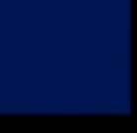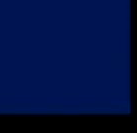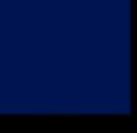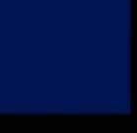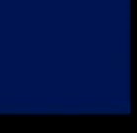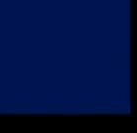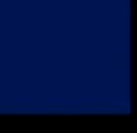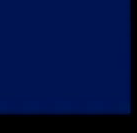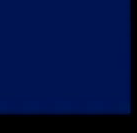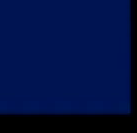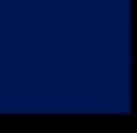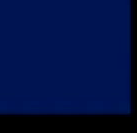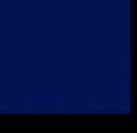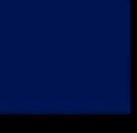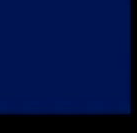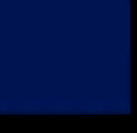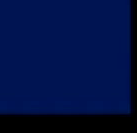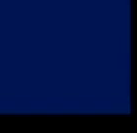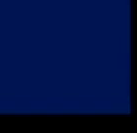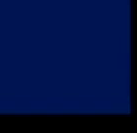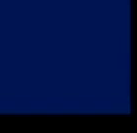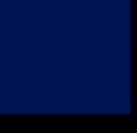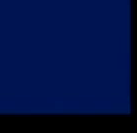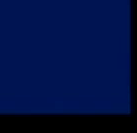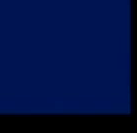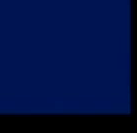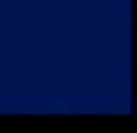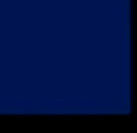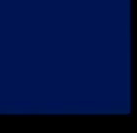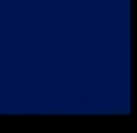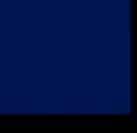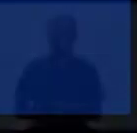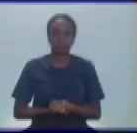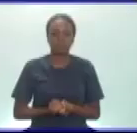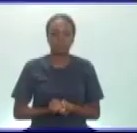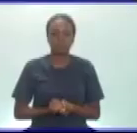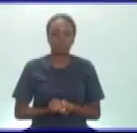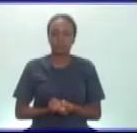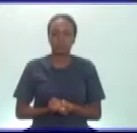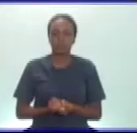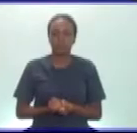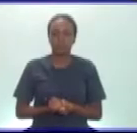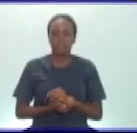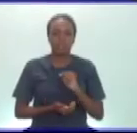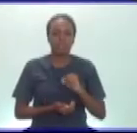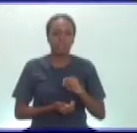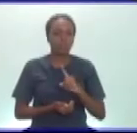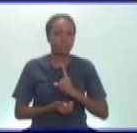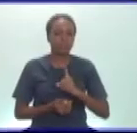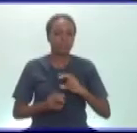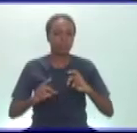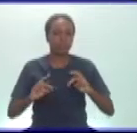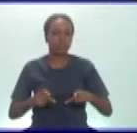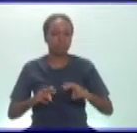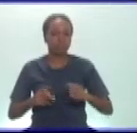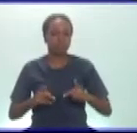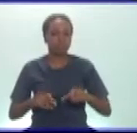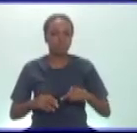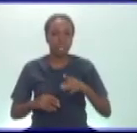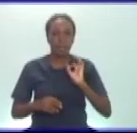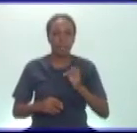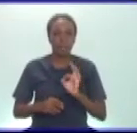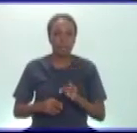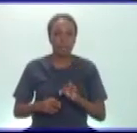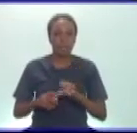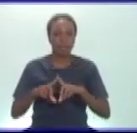mitológica. Argumente esta idea apoyándote en pasajes de la obra. No consiste en repetir el argumento de la obra ni el